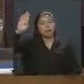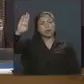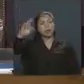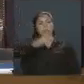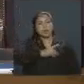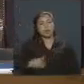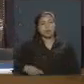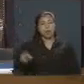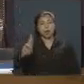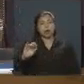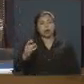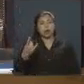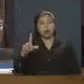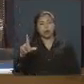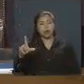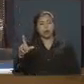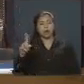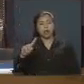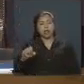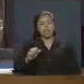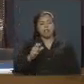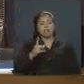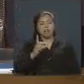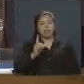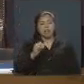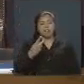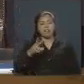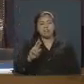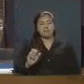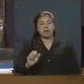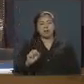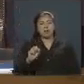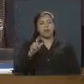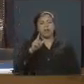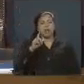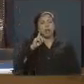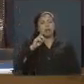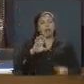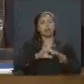diputado Raúl Saldívar, por tres minutos. Gracias, Presidente.